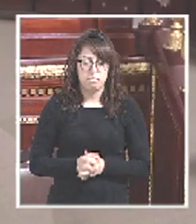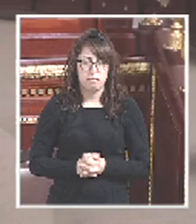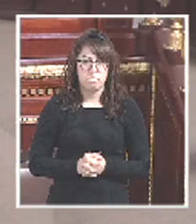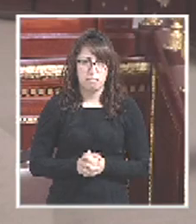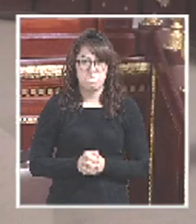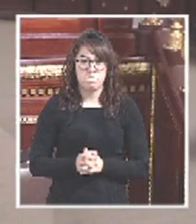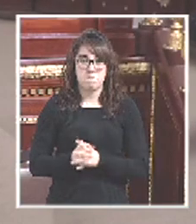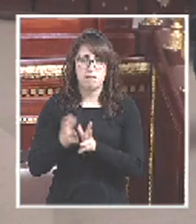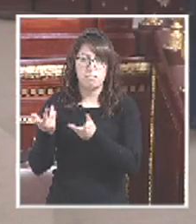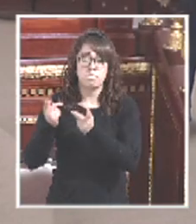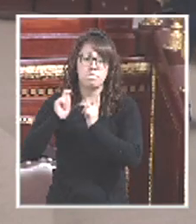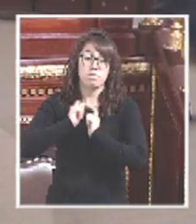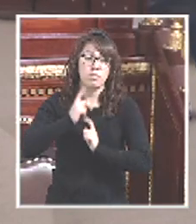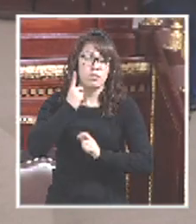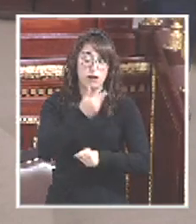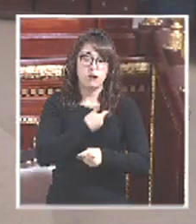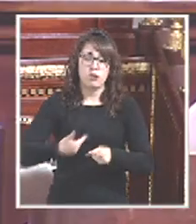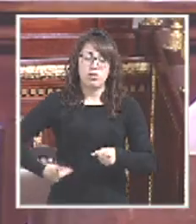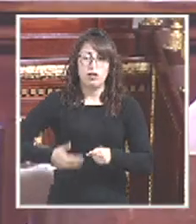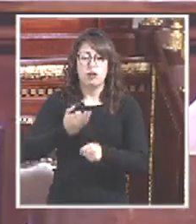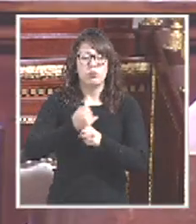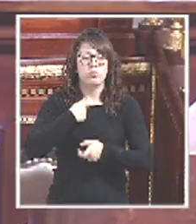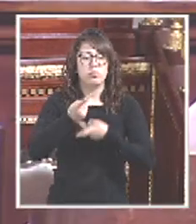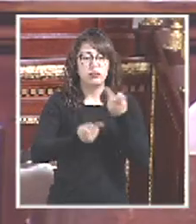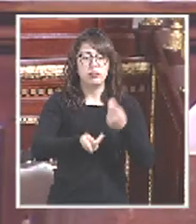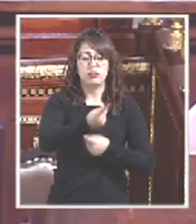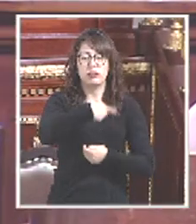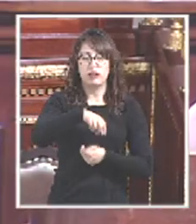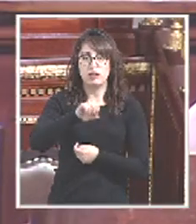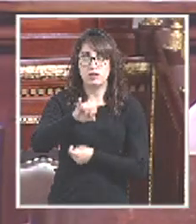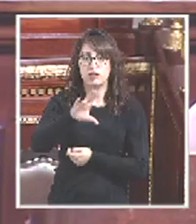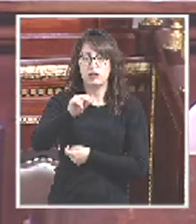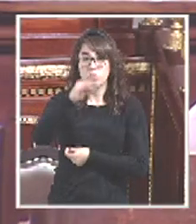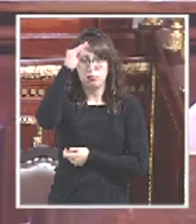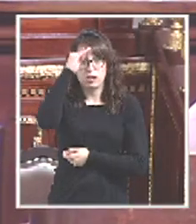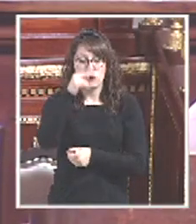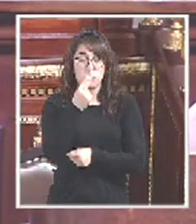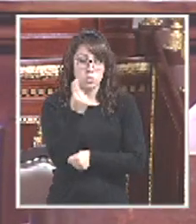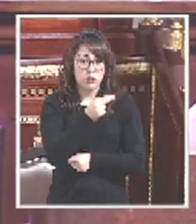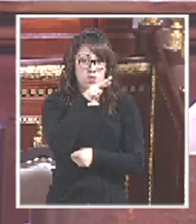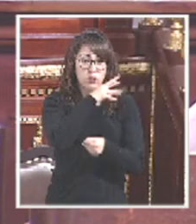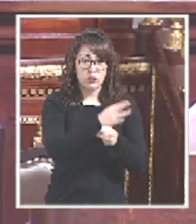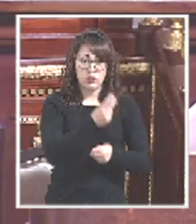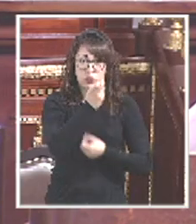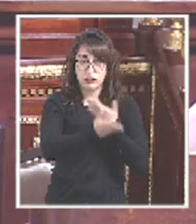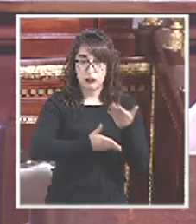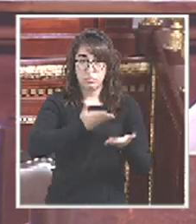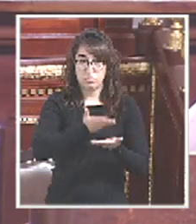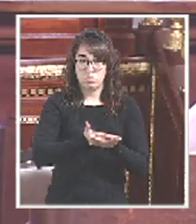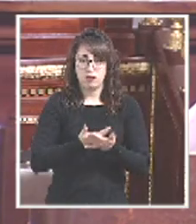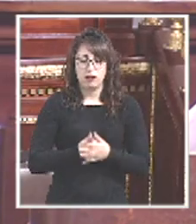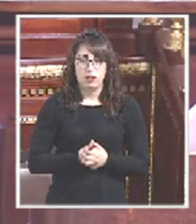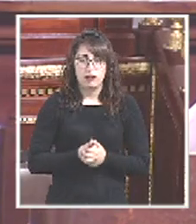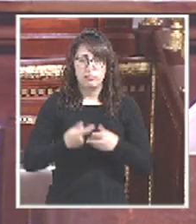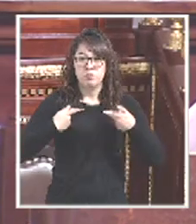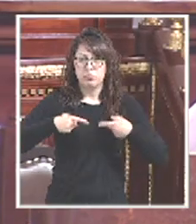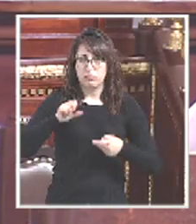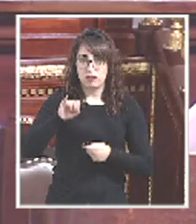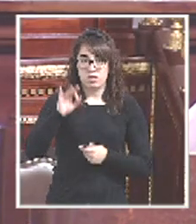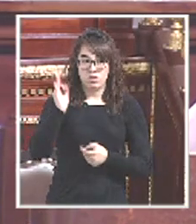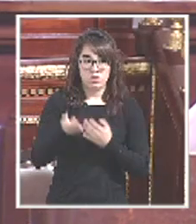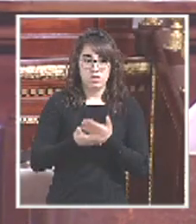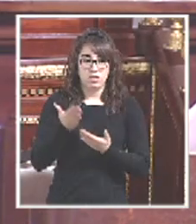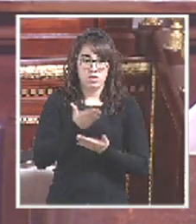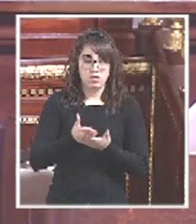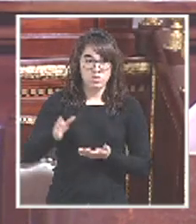Por instrucciones de la Presidencia y en votación económica se consulta a la Comisión Permanente si la propuesta de referencia se considera urgente y obvia resolución. Los que estén